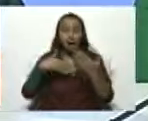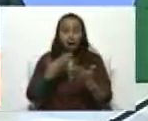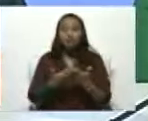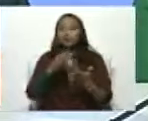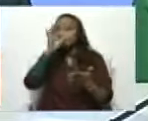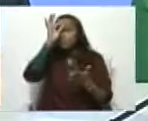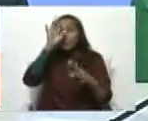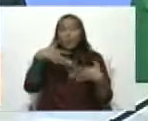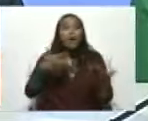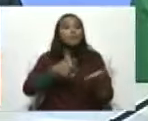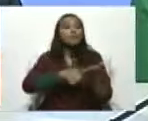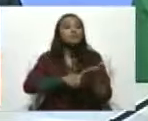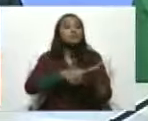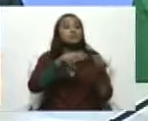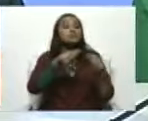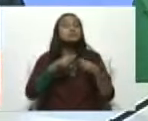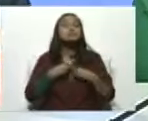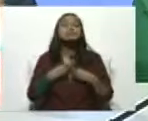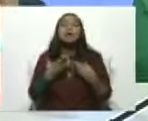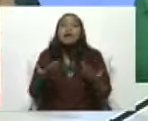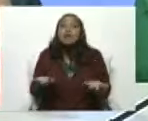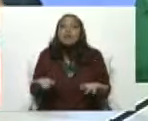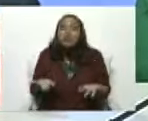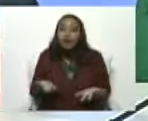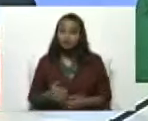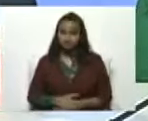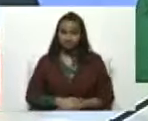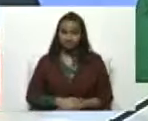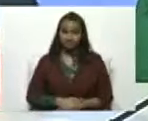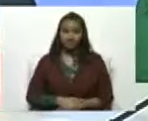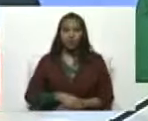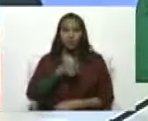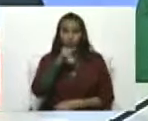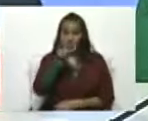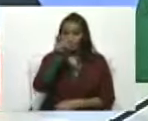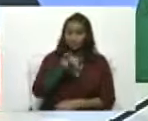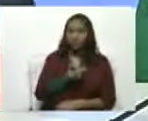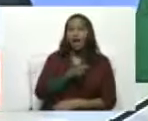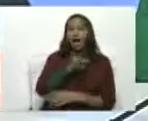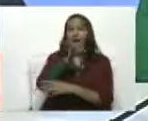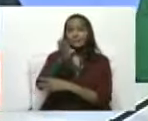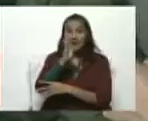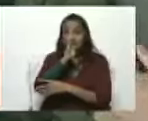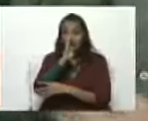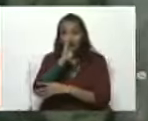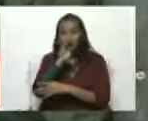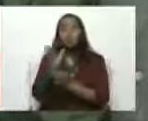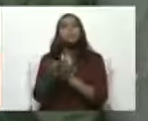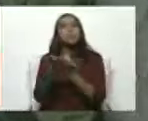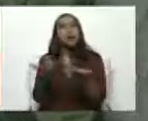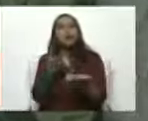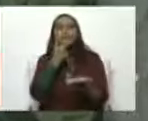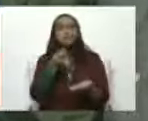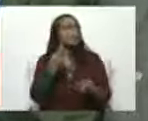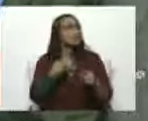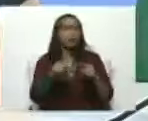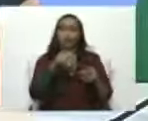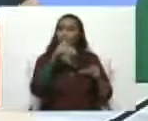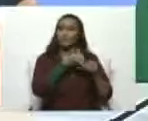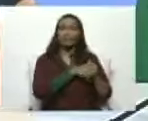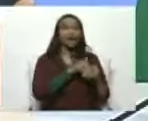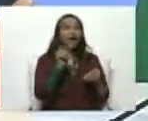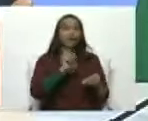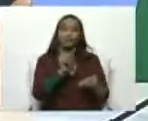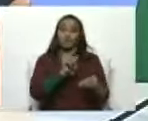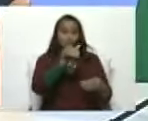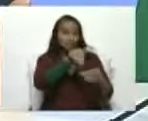abrir una cuenta en el banco, pero no podía votar. Sí, usted iba al banco con el comprobante y abría la cuenta, pero no podía votar. Esa, así